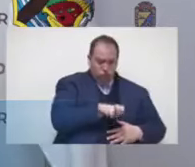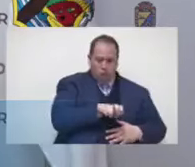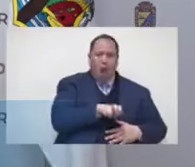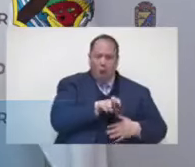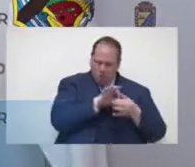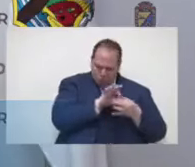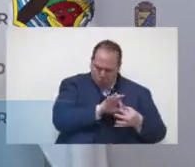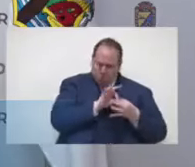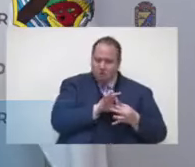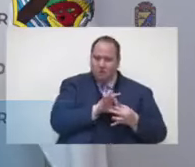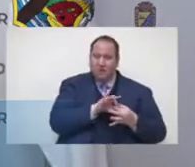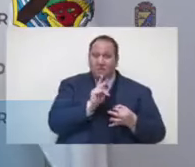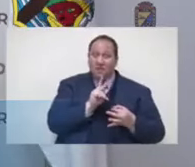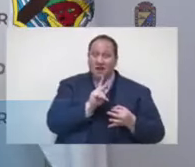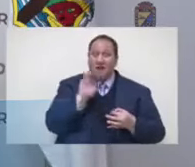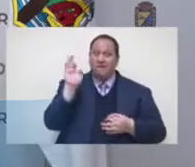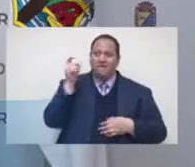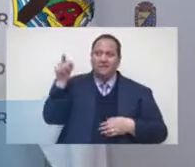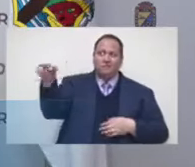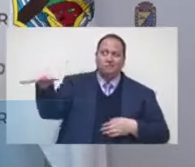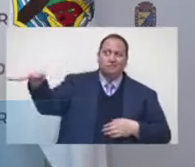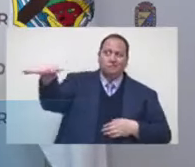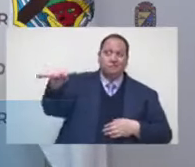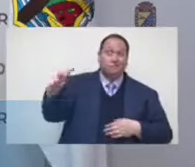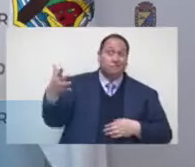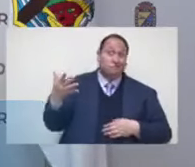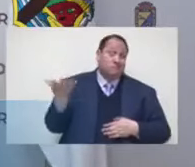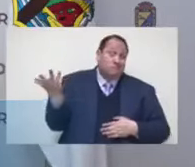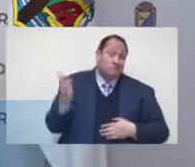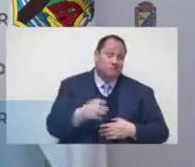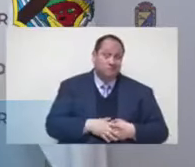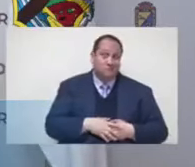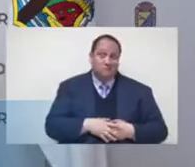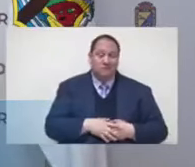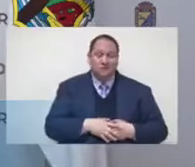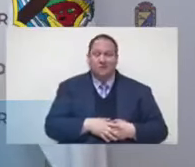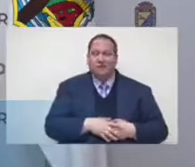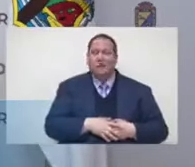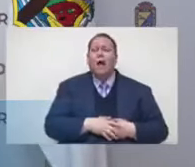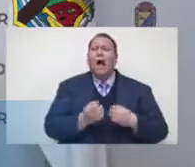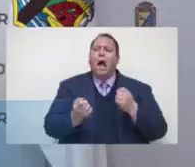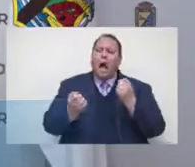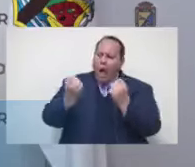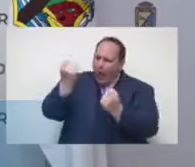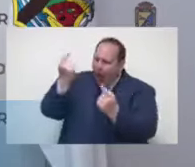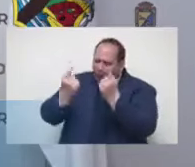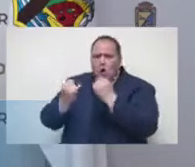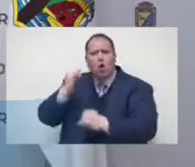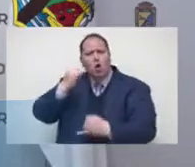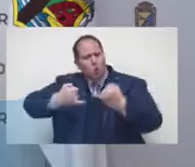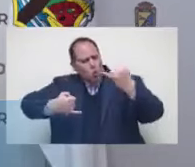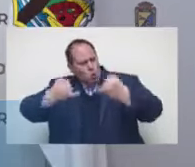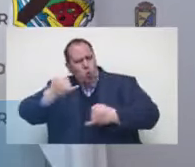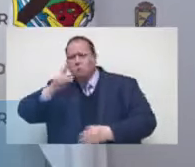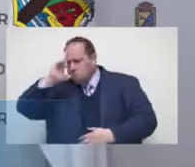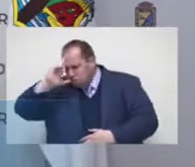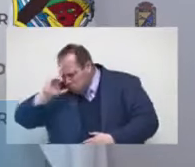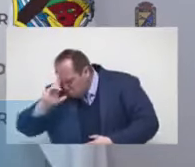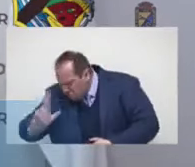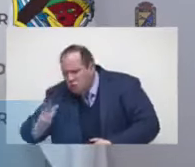coordinación. Pero cuando se trata de temas federales, y hay honrosas excepciones, hago la aclaración, hay muy